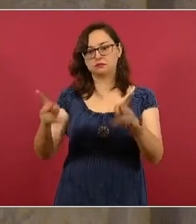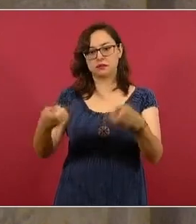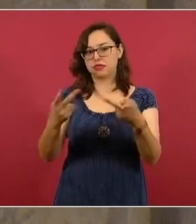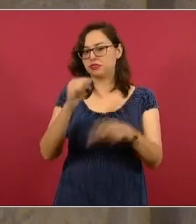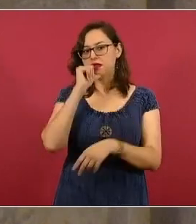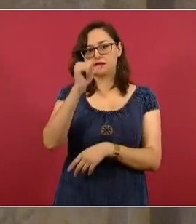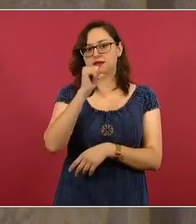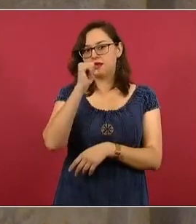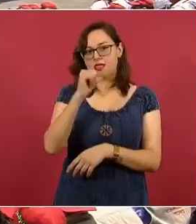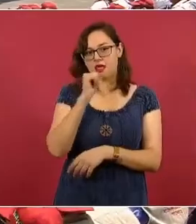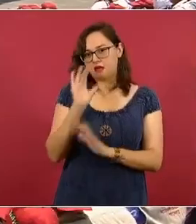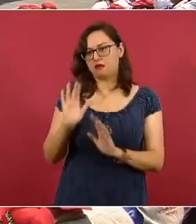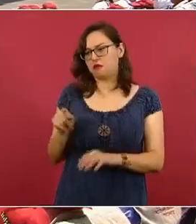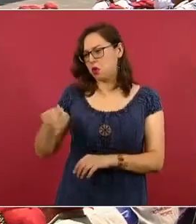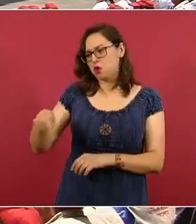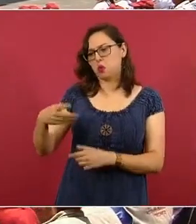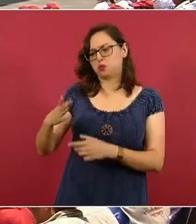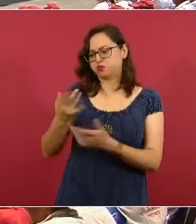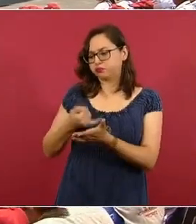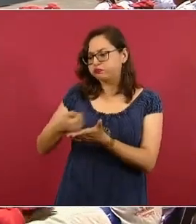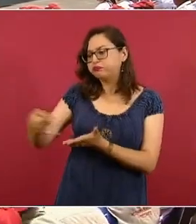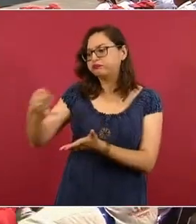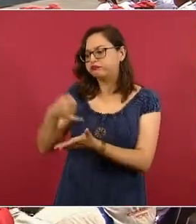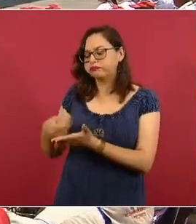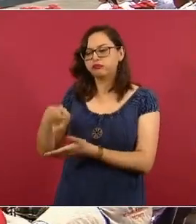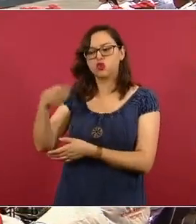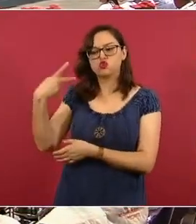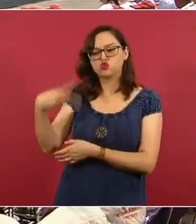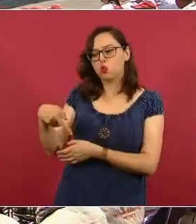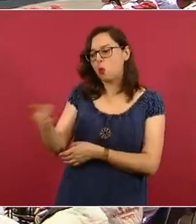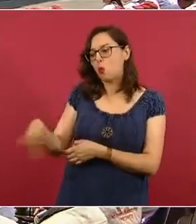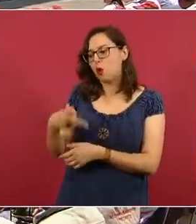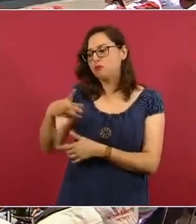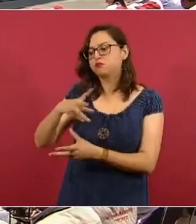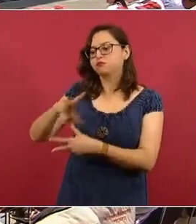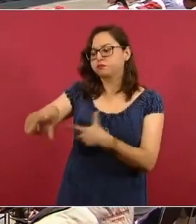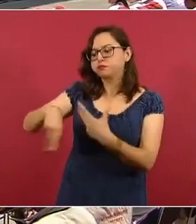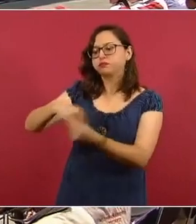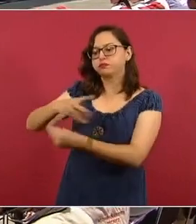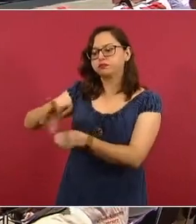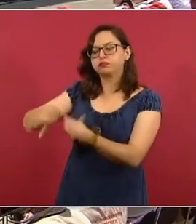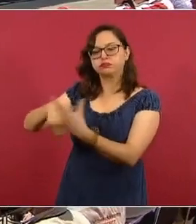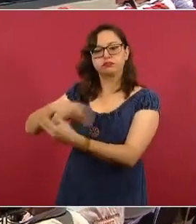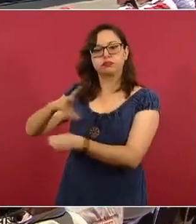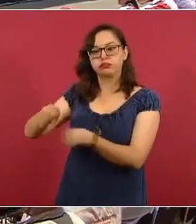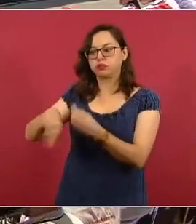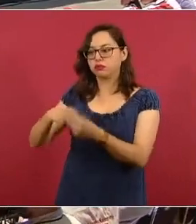que establecer, se tuvieron que establecer centros para acopio